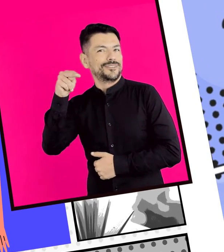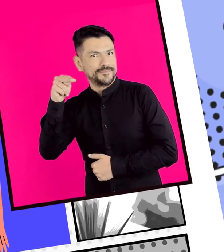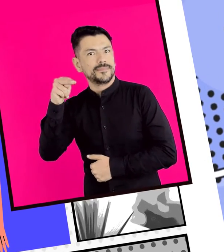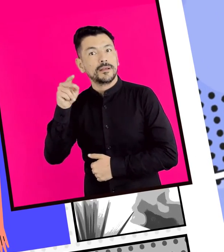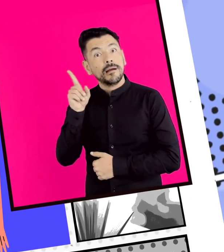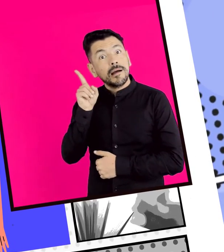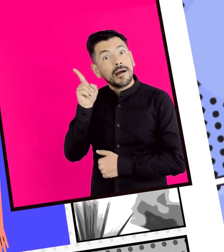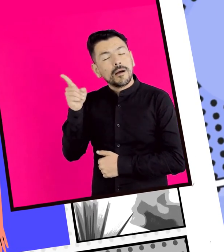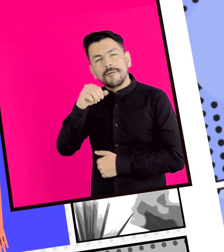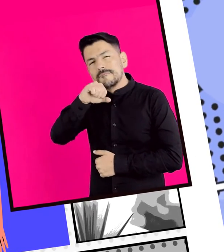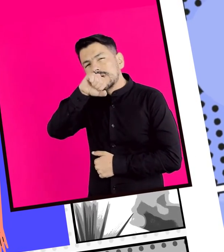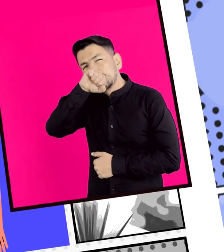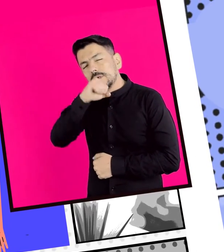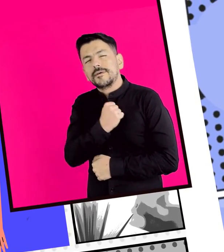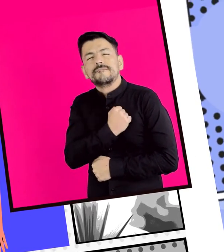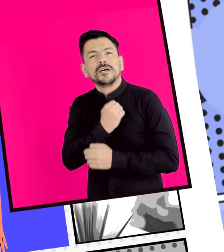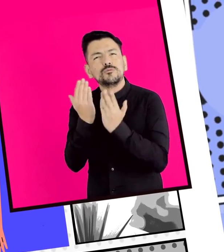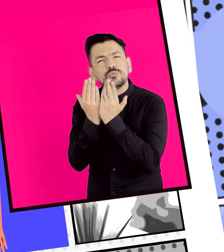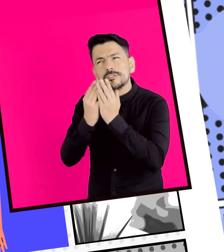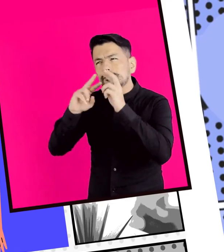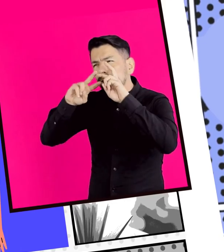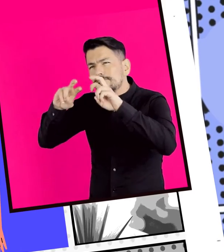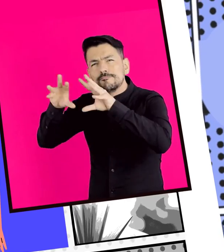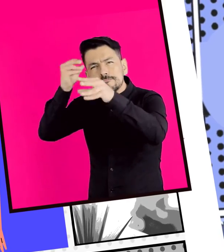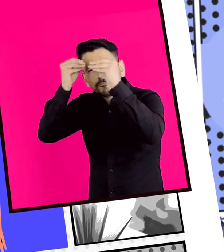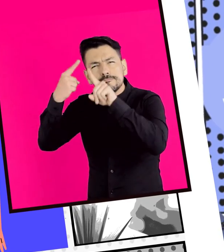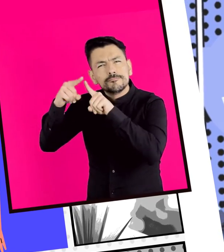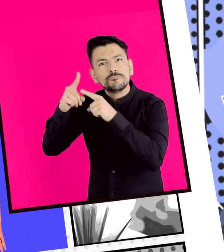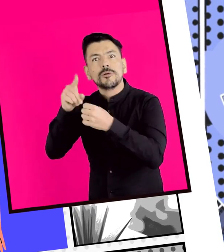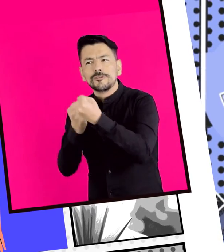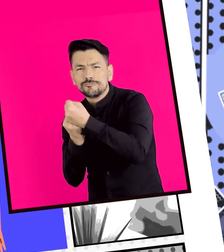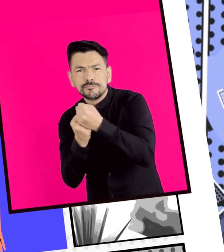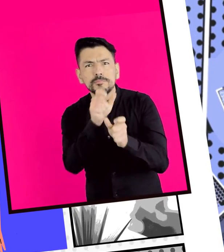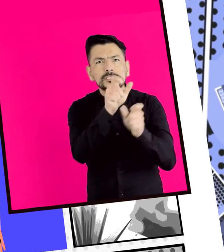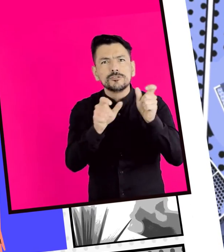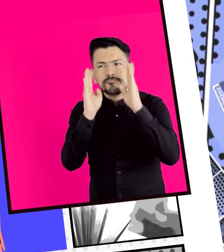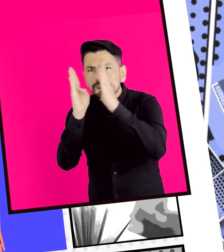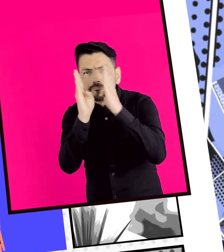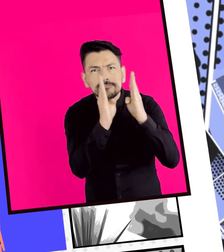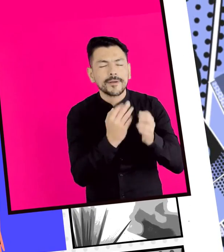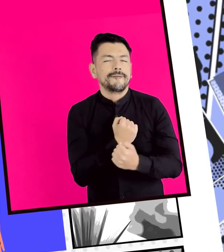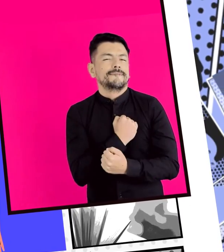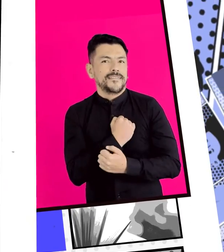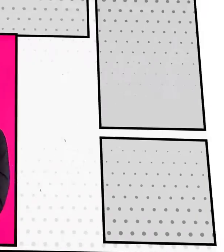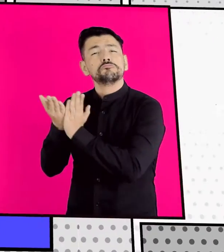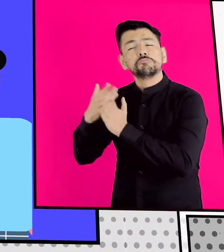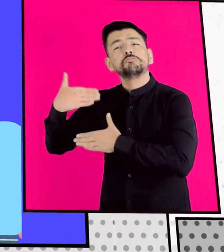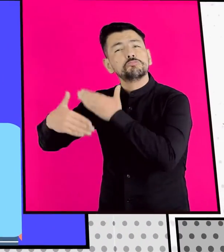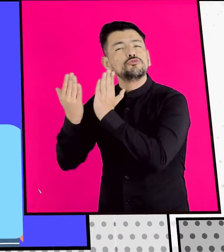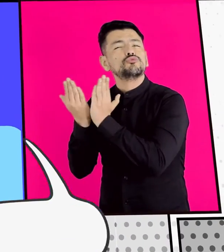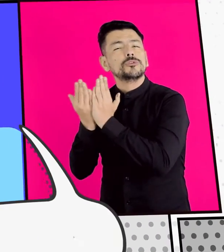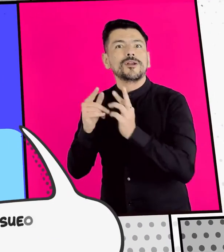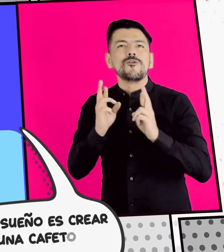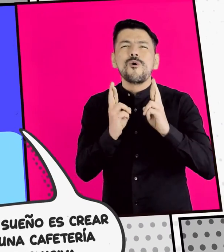le apasiona estudiar y está al servicio de las personas además de sus estudios planea